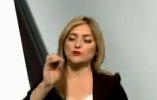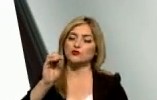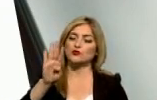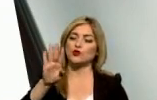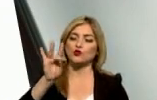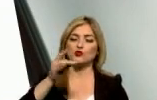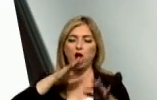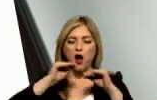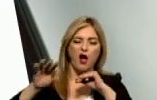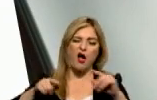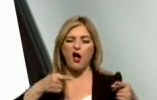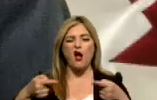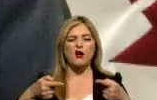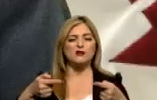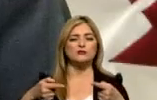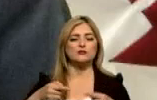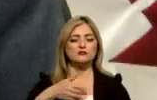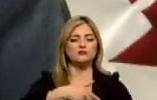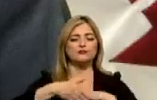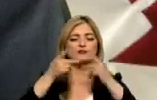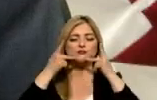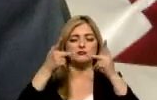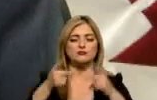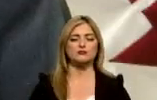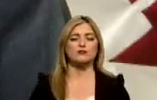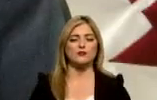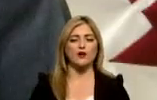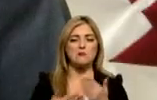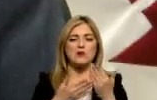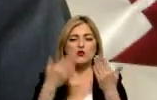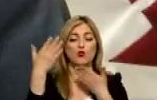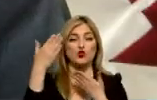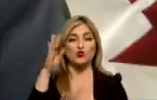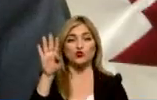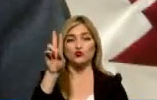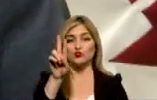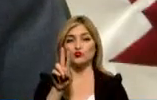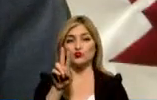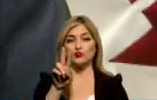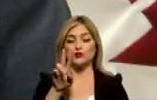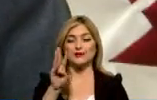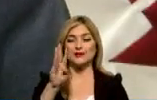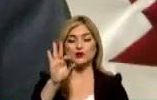276.048 escándalos en la vía pública. Y en 42 eventos políticos tenemos ya